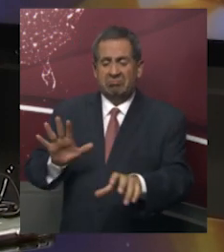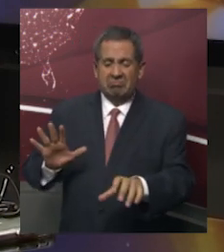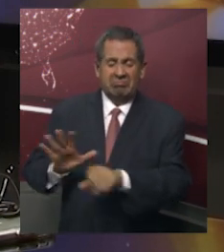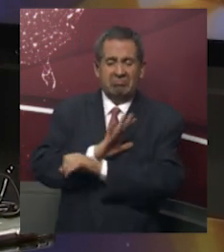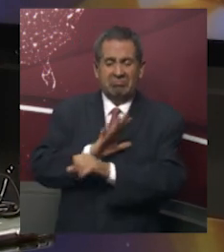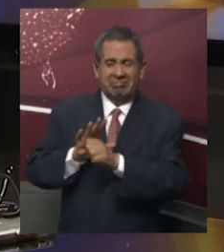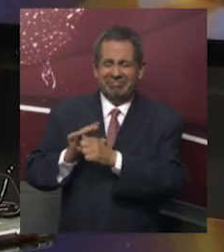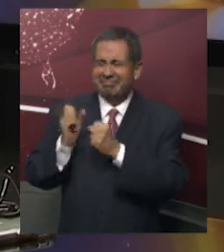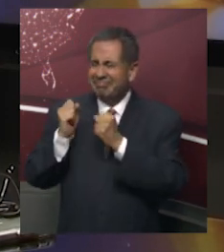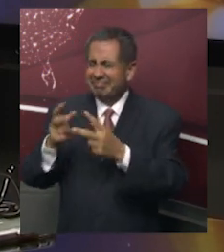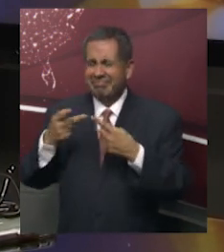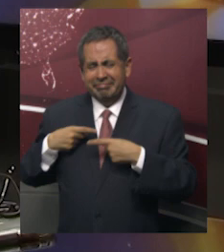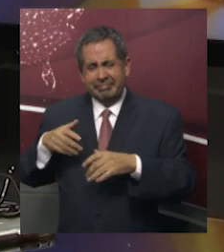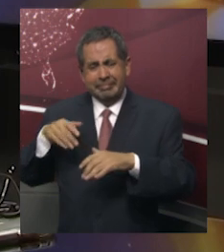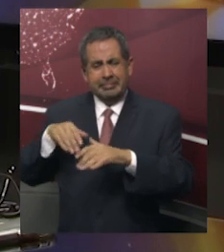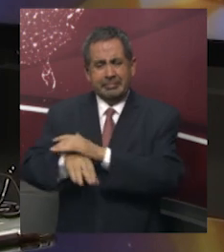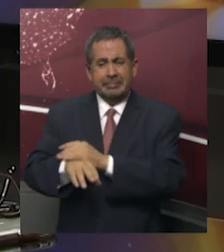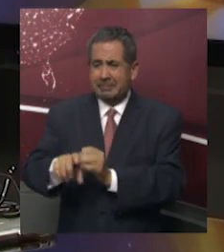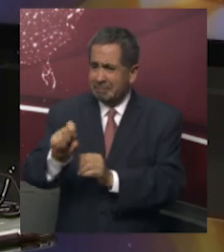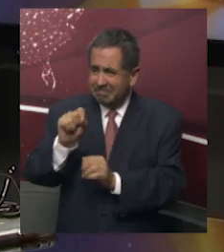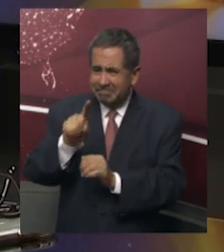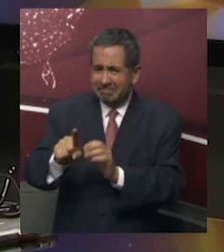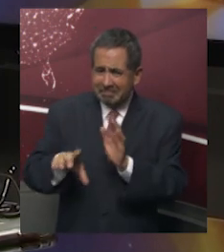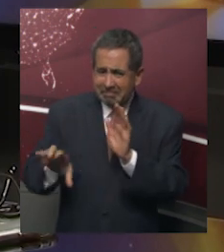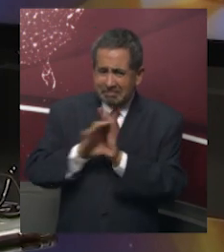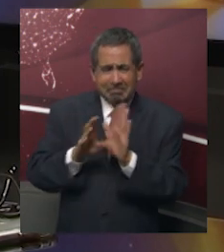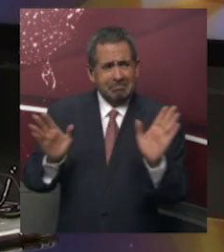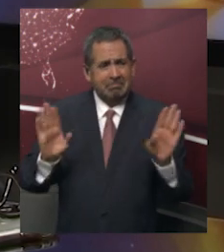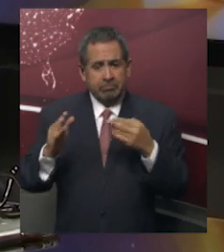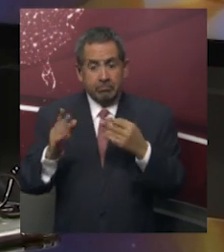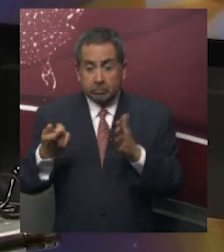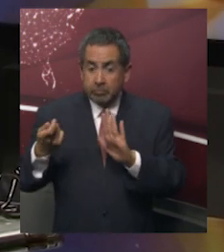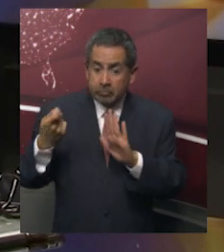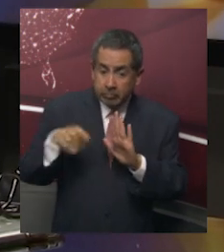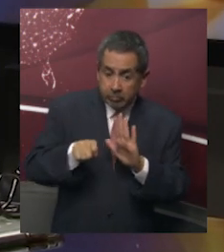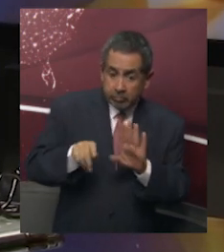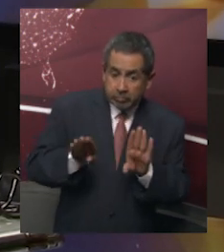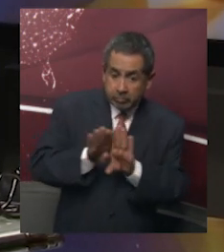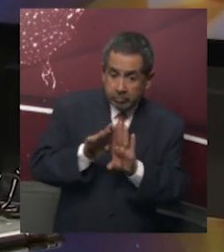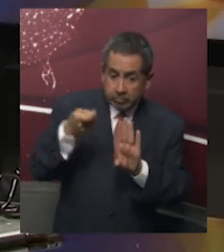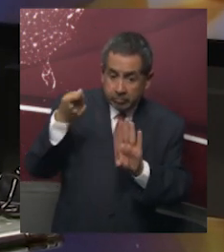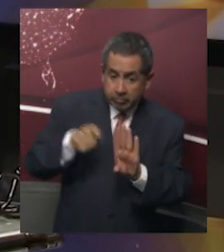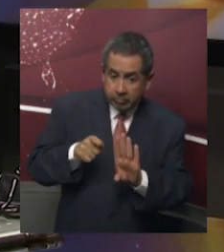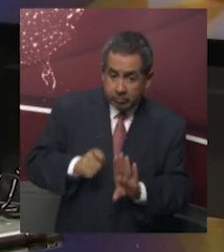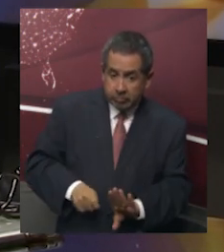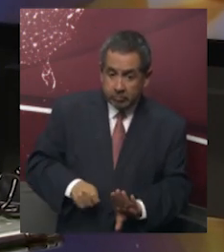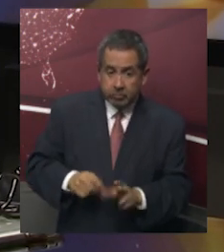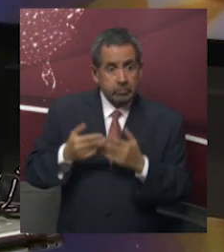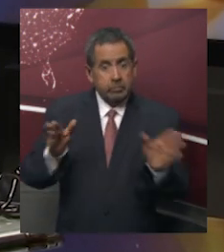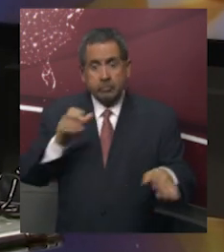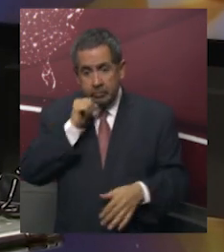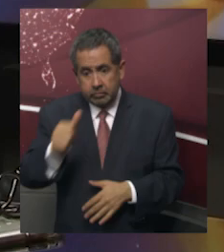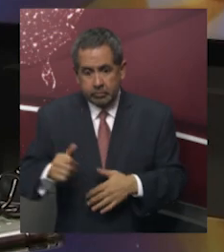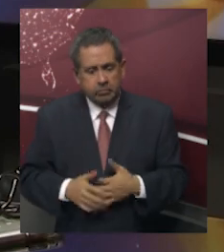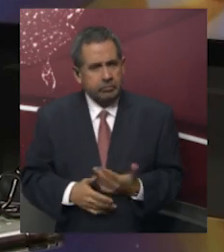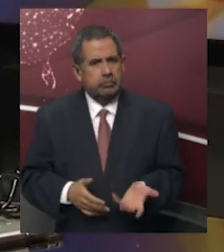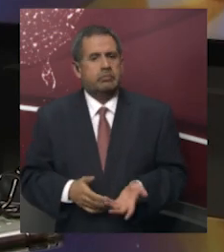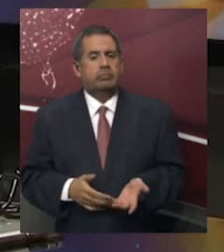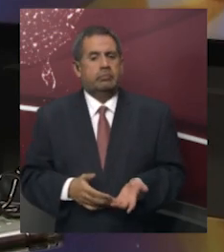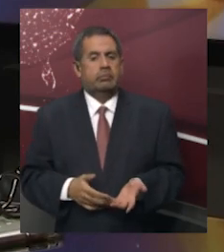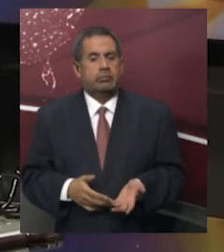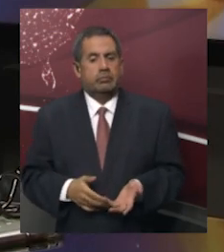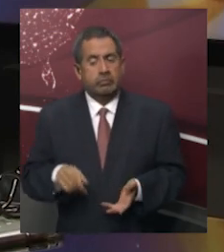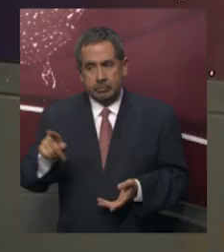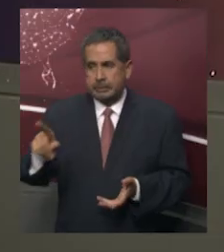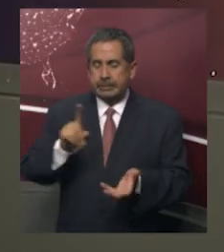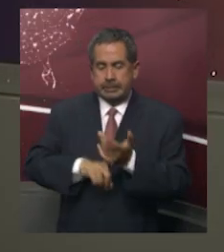decenas de personas en un mismo cuarto, los cierran con llave y no abren hasta el día siguiente. Es un milagro que no haya habido